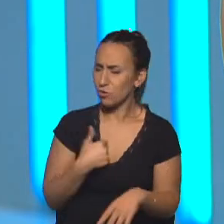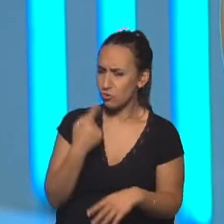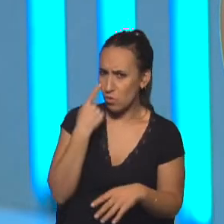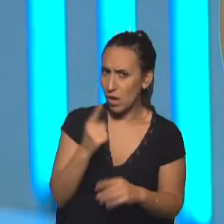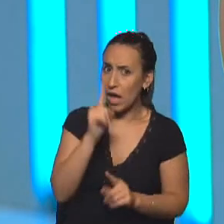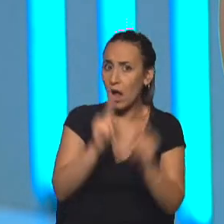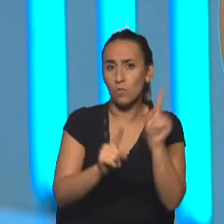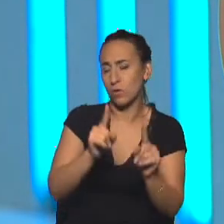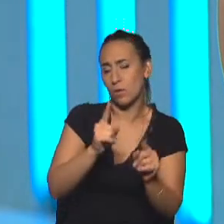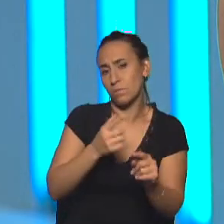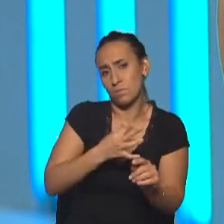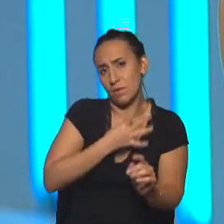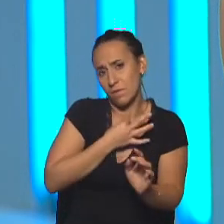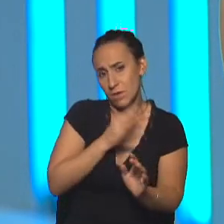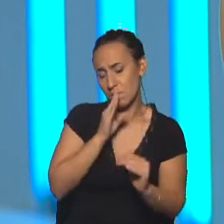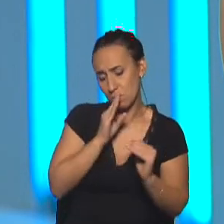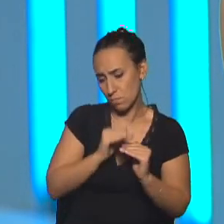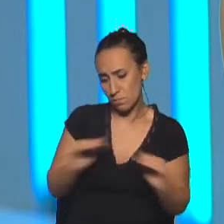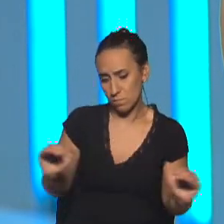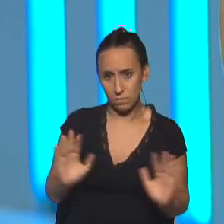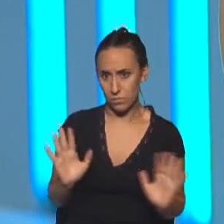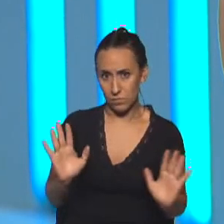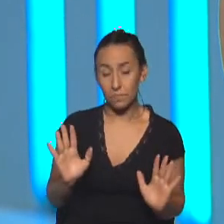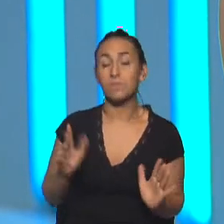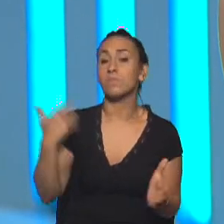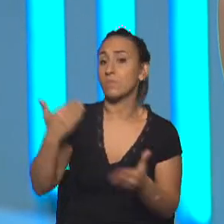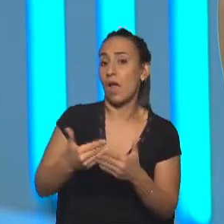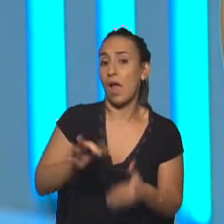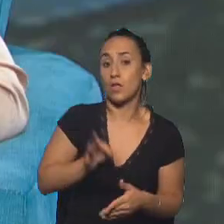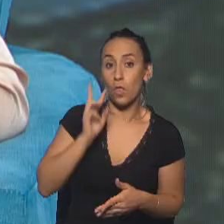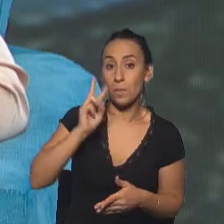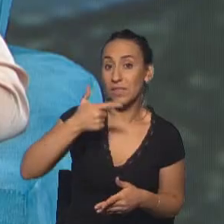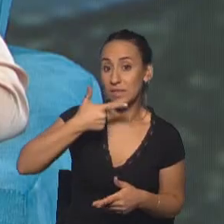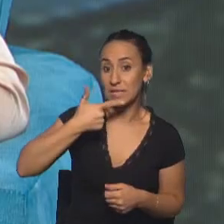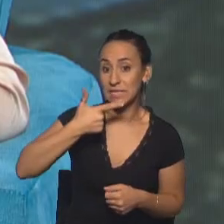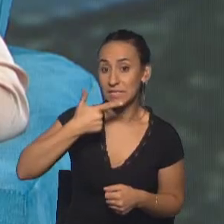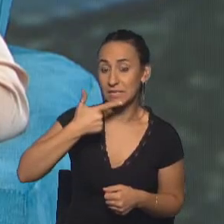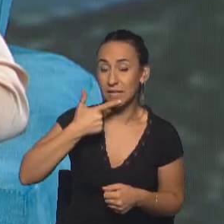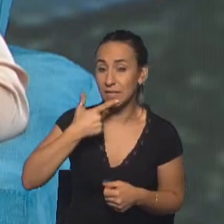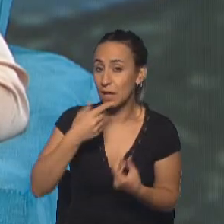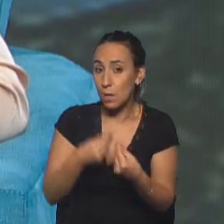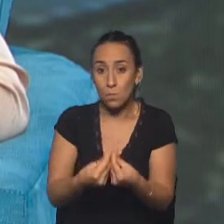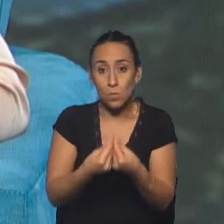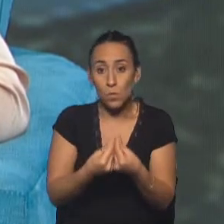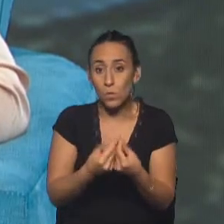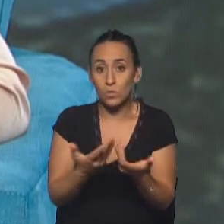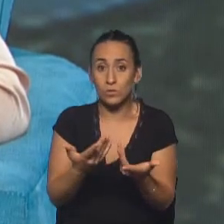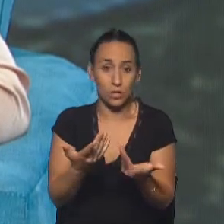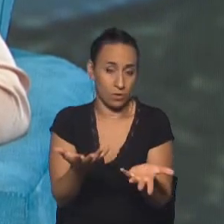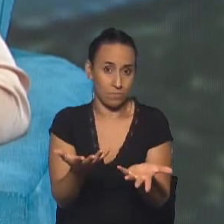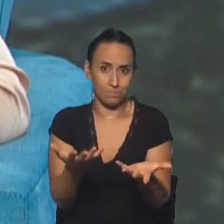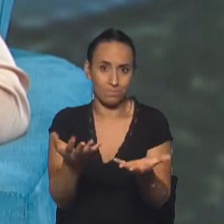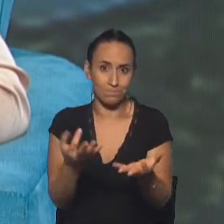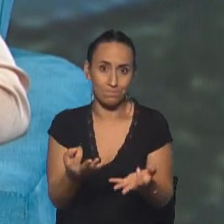otros prefieren el silencio de su interior, ¿no? Hasta que en el año 2017, con la cantidad que se necesitaba